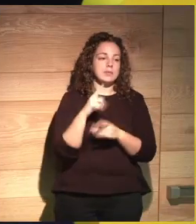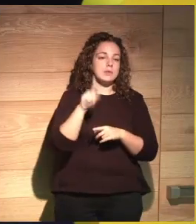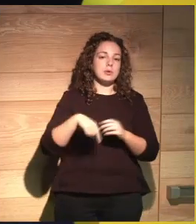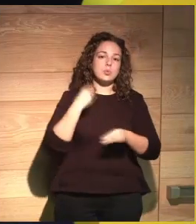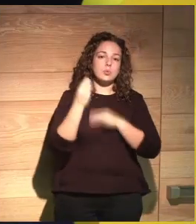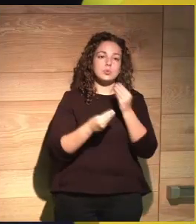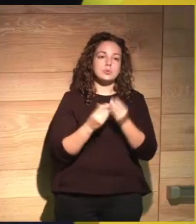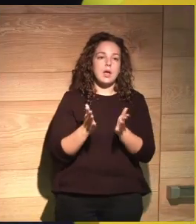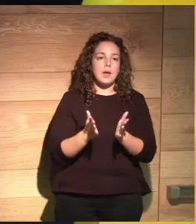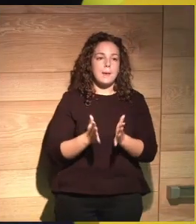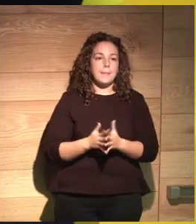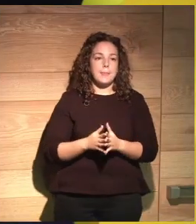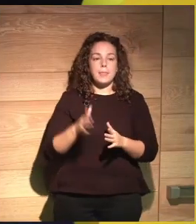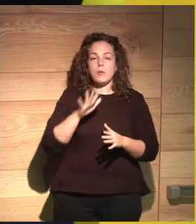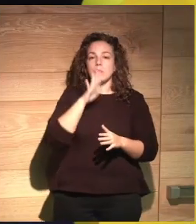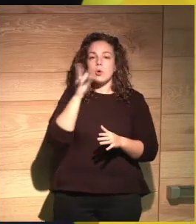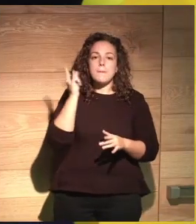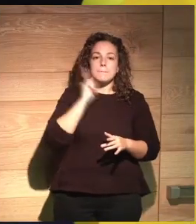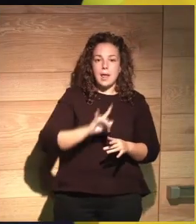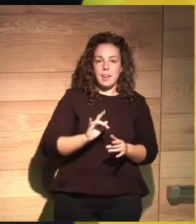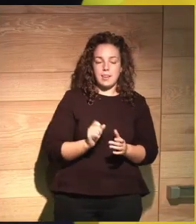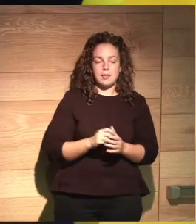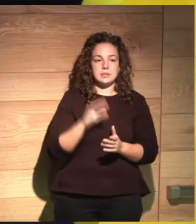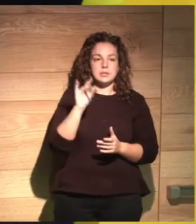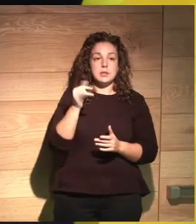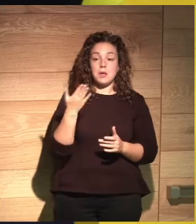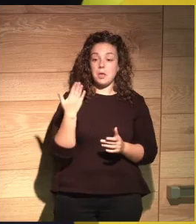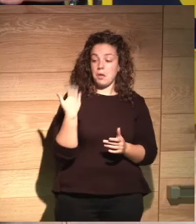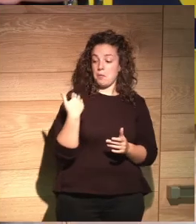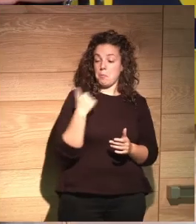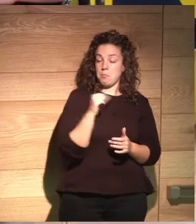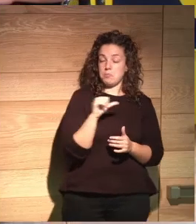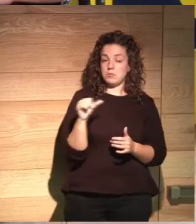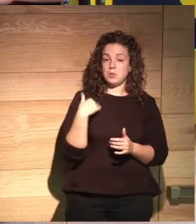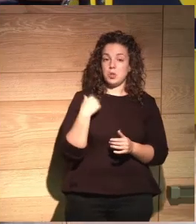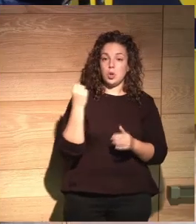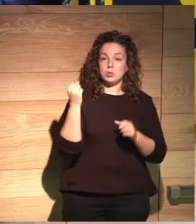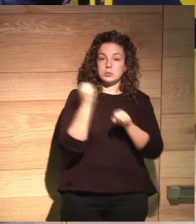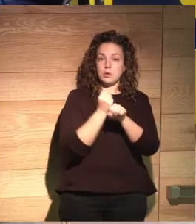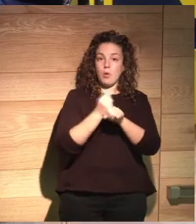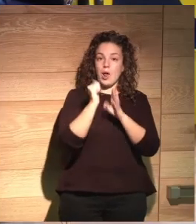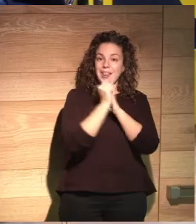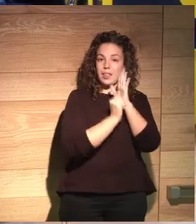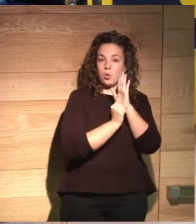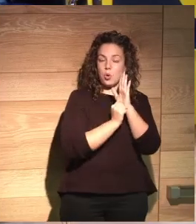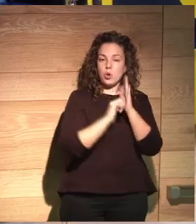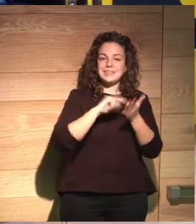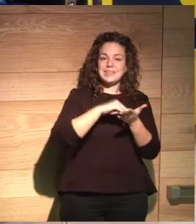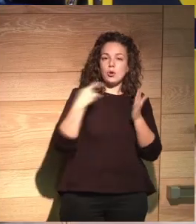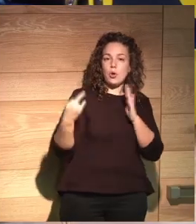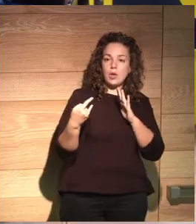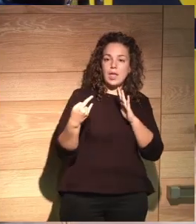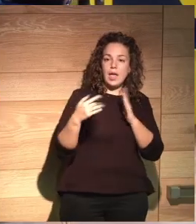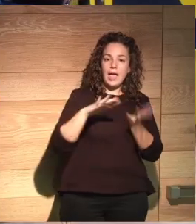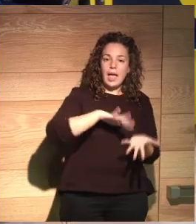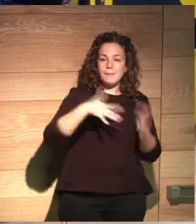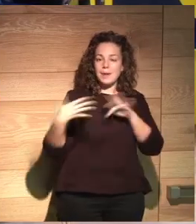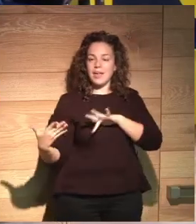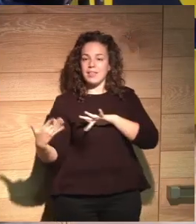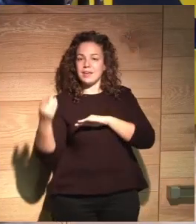fin porque hace unas semanas trabajaba en un artículo sobre fin de estrés la tecnología aplicada a las a las